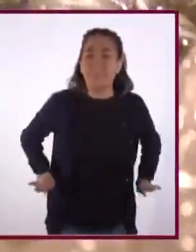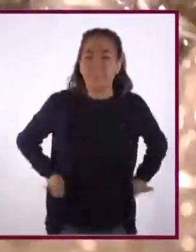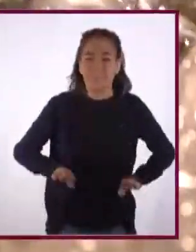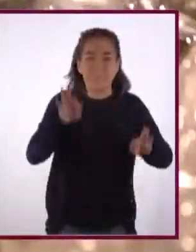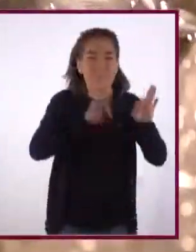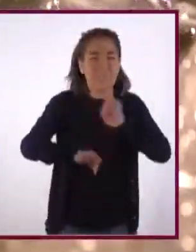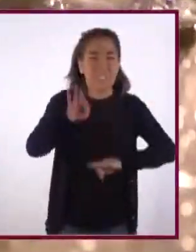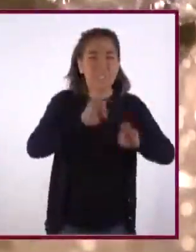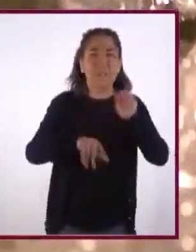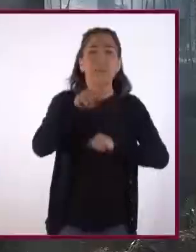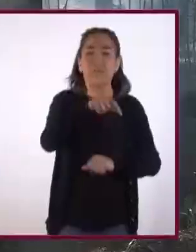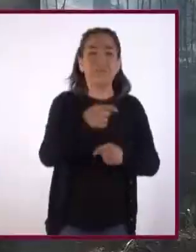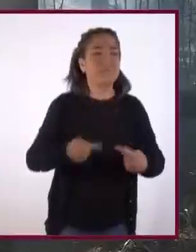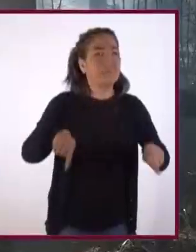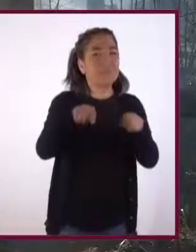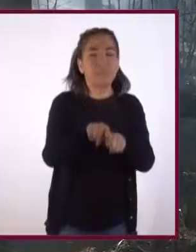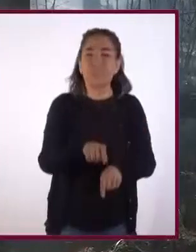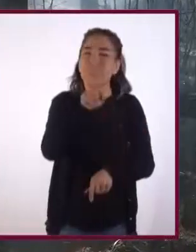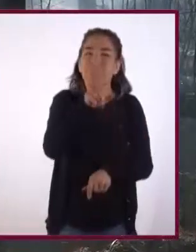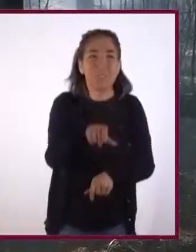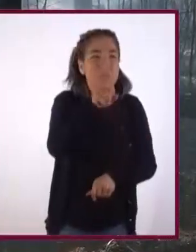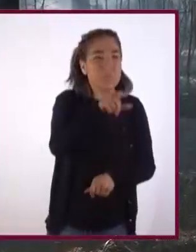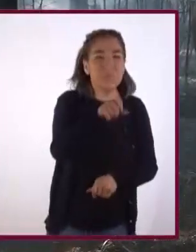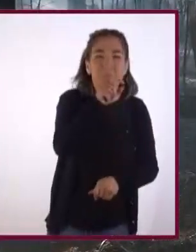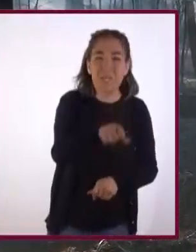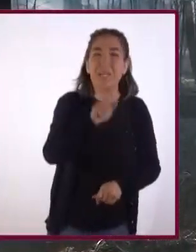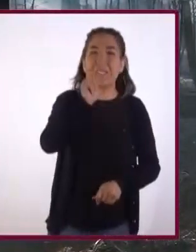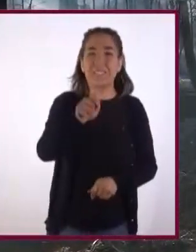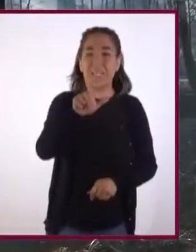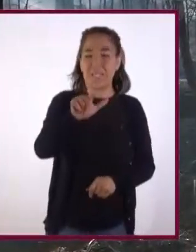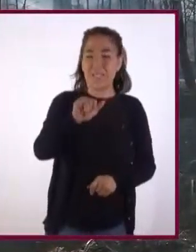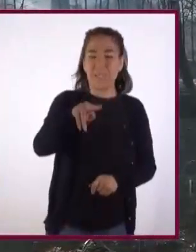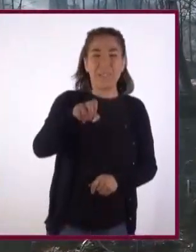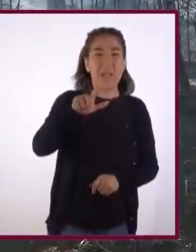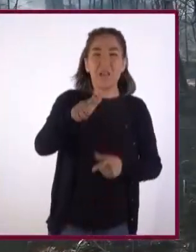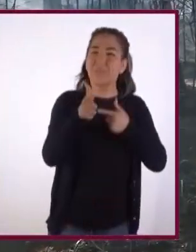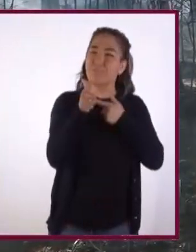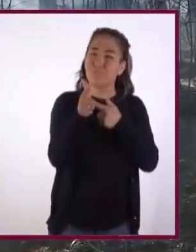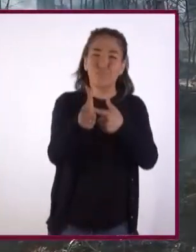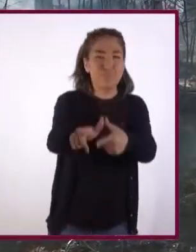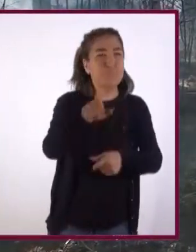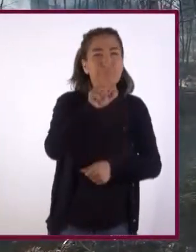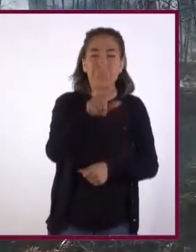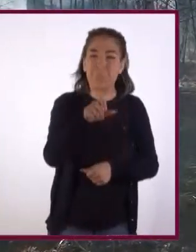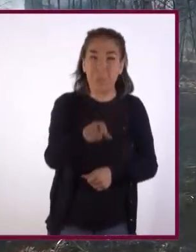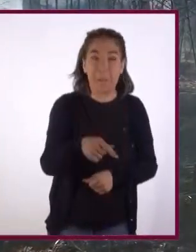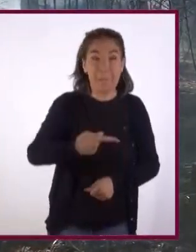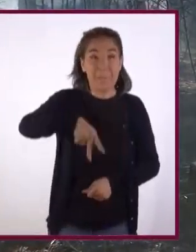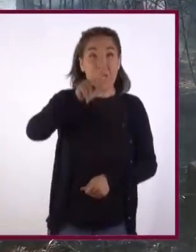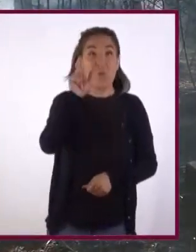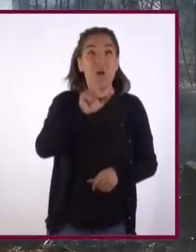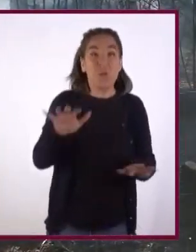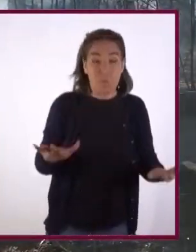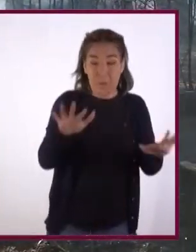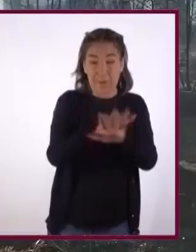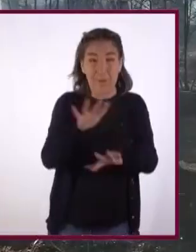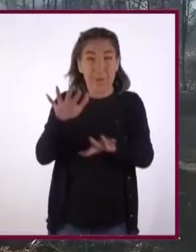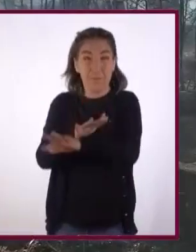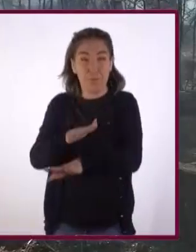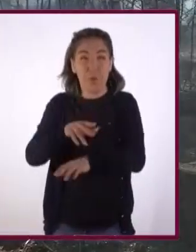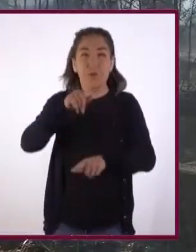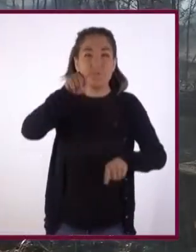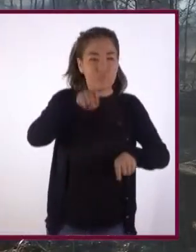se mantienen dentro de un rango muy constante. Podemos decir que son lineales, muy constantes. Pero cuando varían mucho